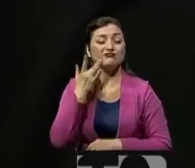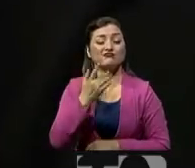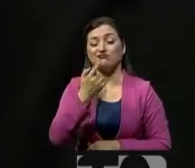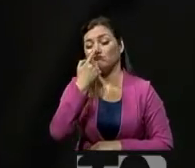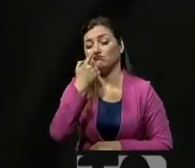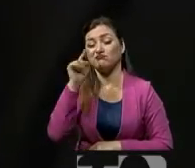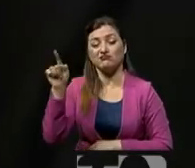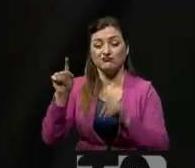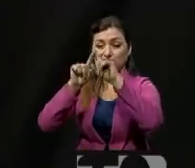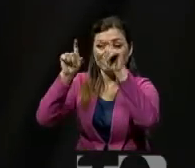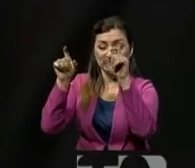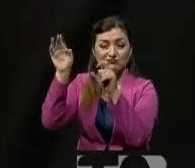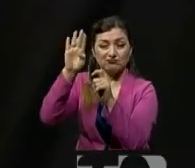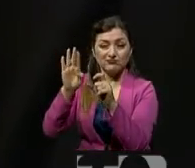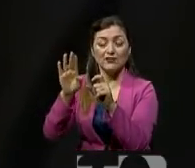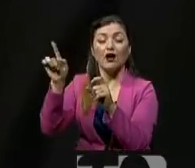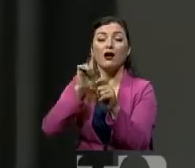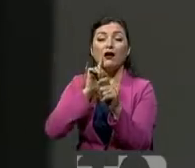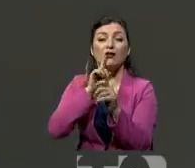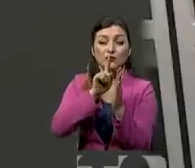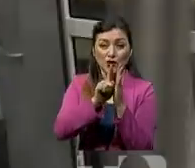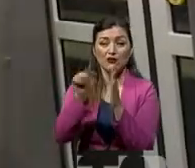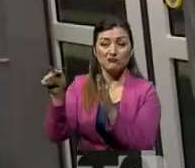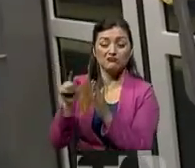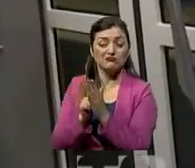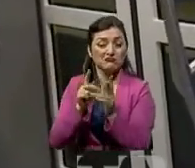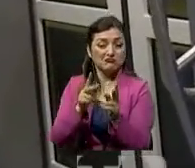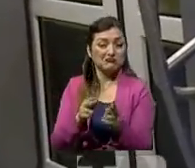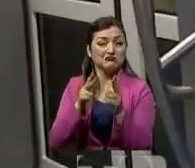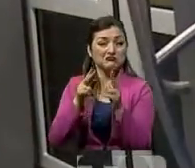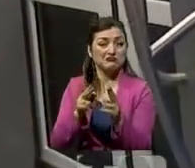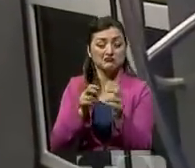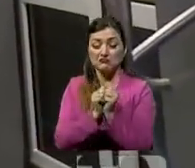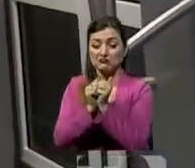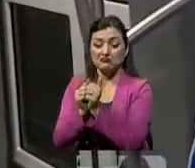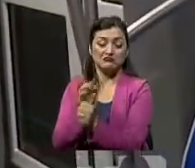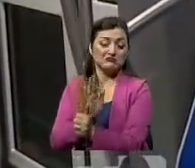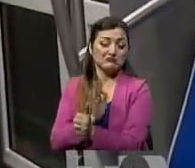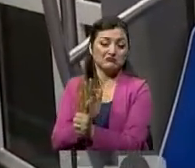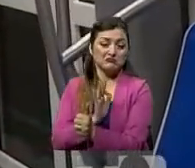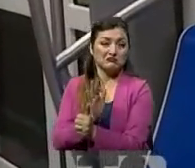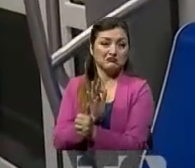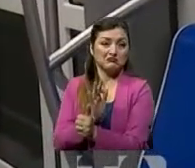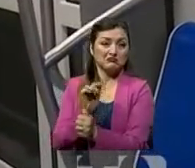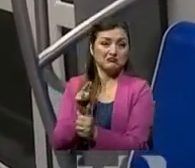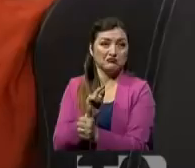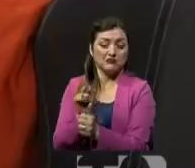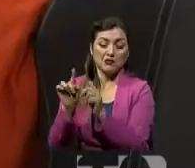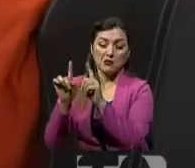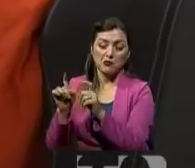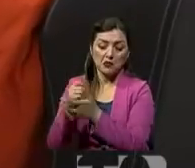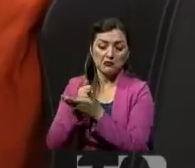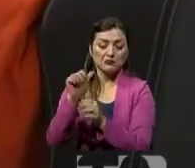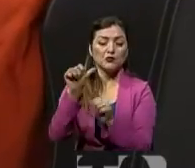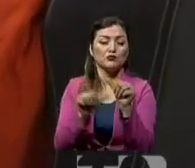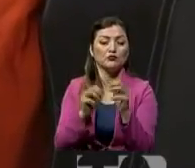mismo consorcio denunciado esta vez en España, hasta la fecha, es el que hace el acompañamiento técnico bajo una suerte de consultoría